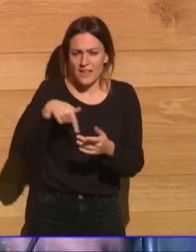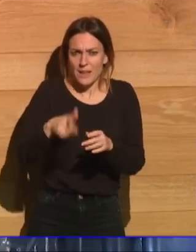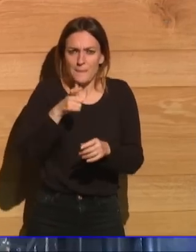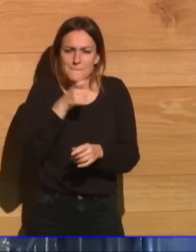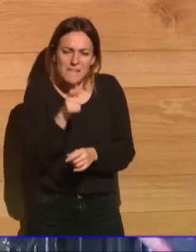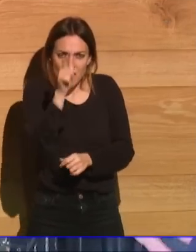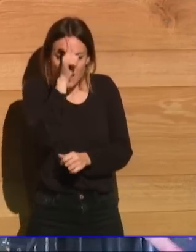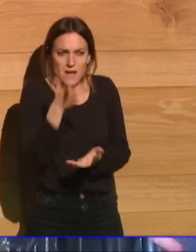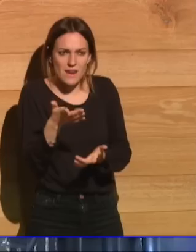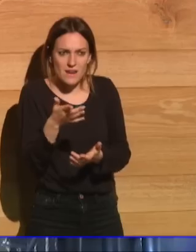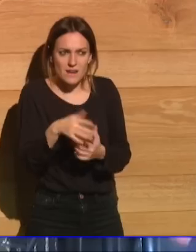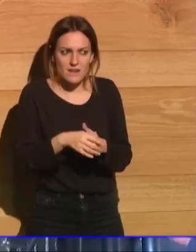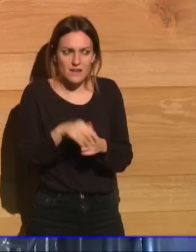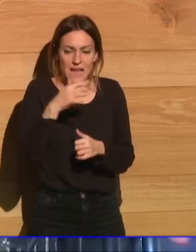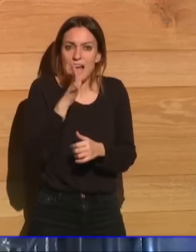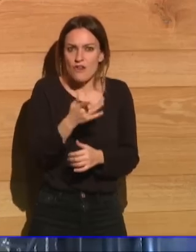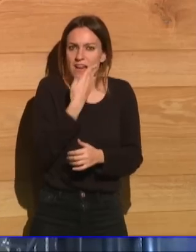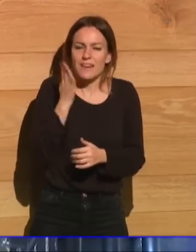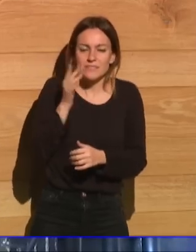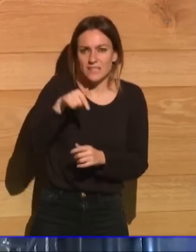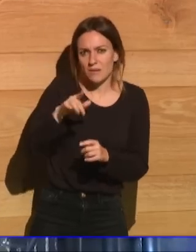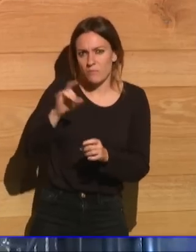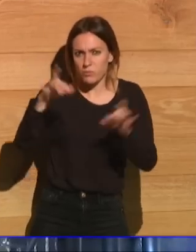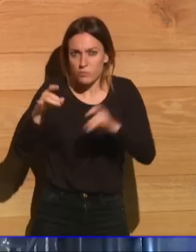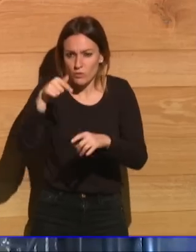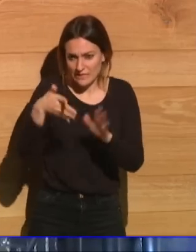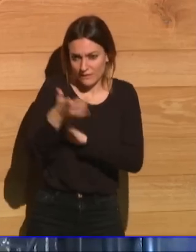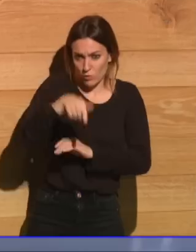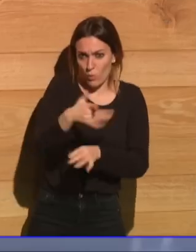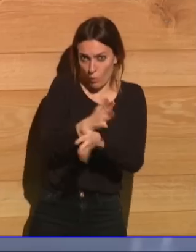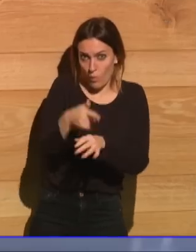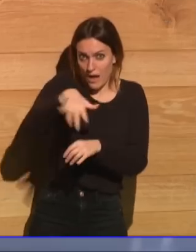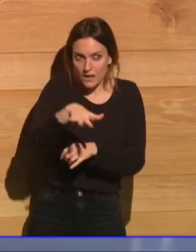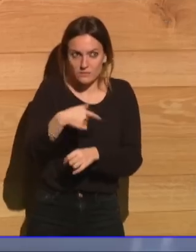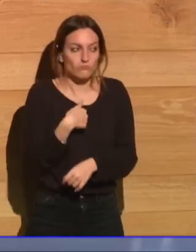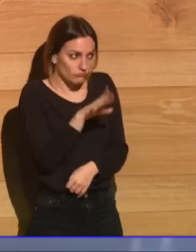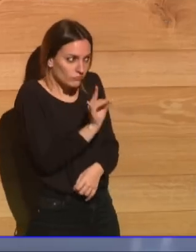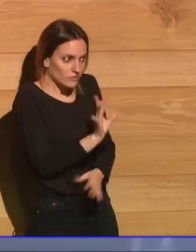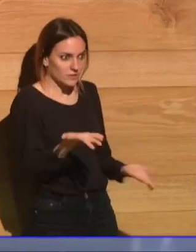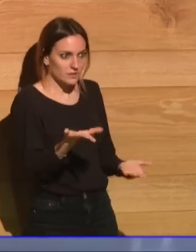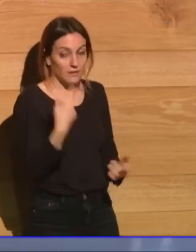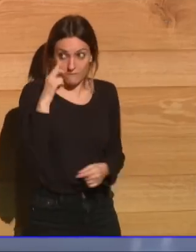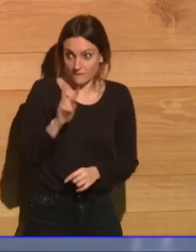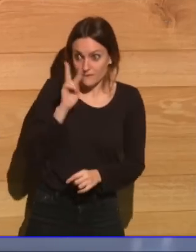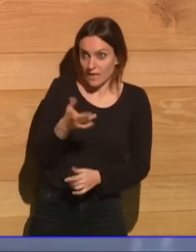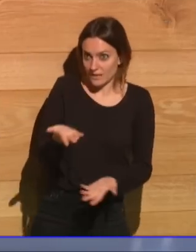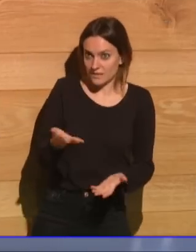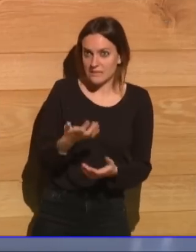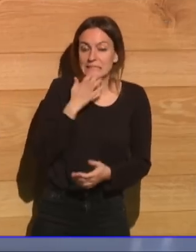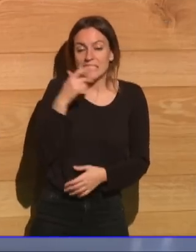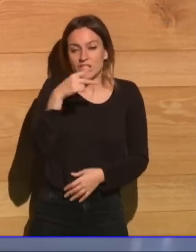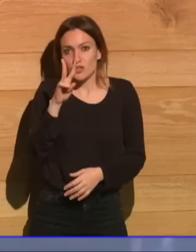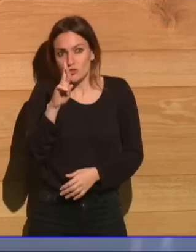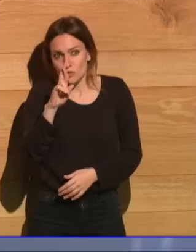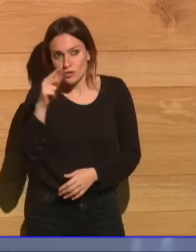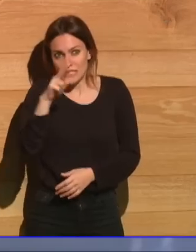ahora mismo es Carabanchel arrasado por la Luftwaffe, ¿te irías a jugar a los escombros? Yo sí. ¿Ves? Porque Bueno, ahí- y si Churchill fuera de